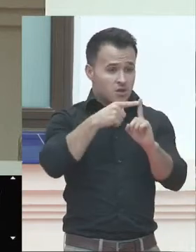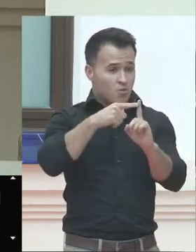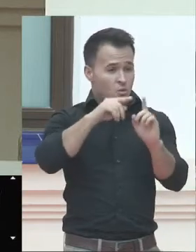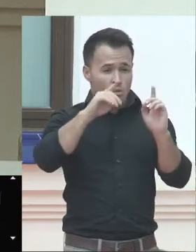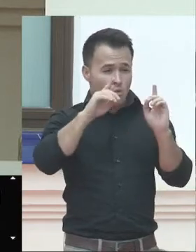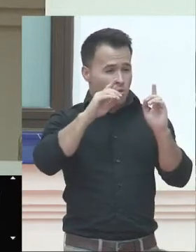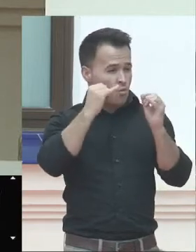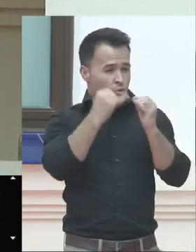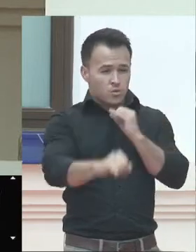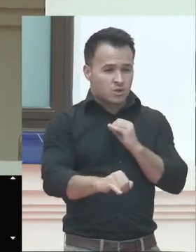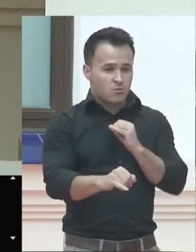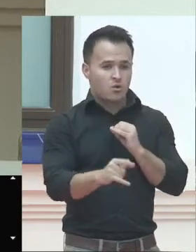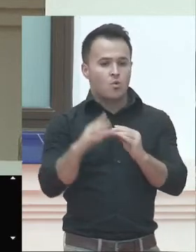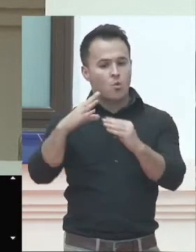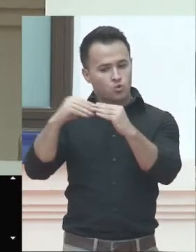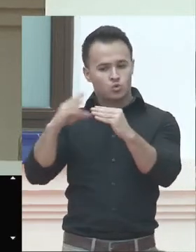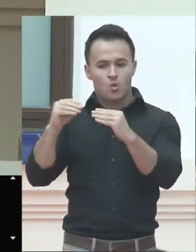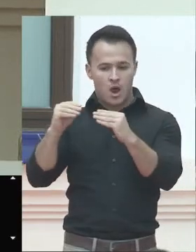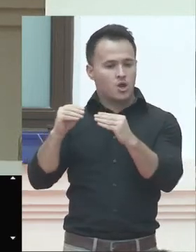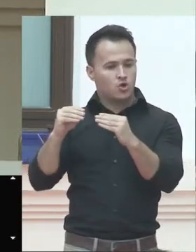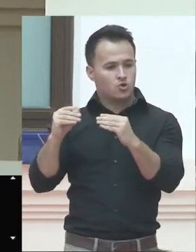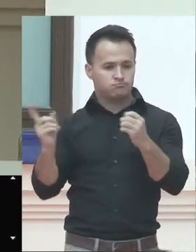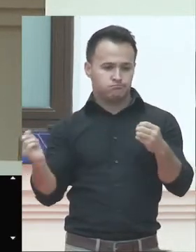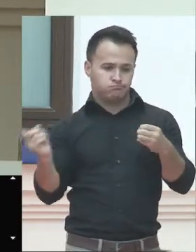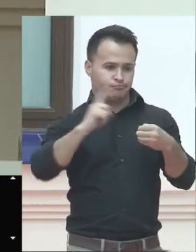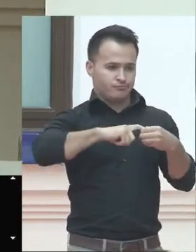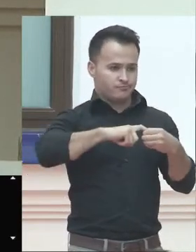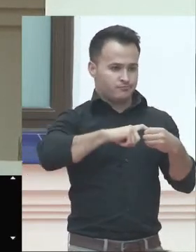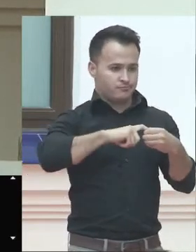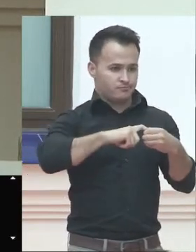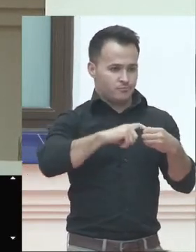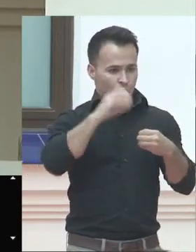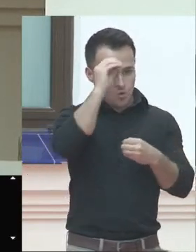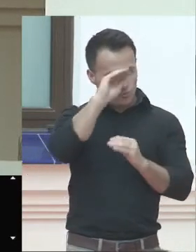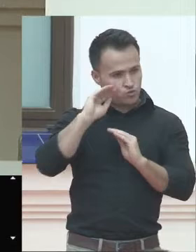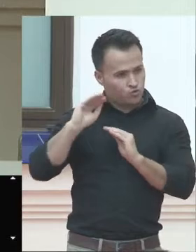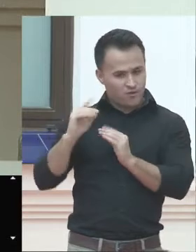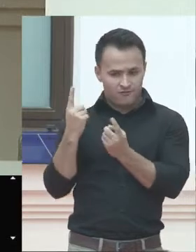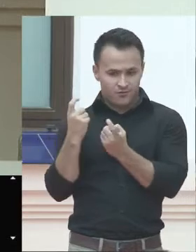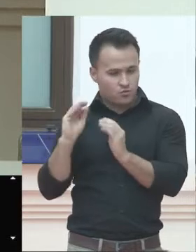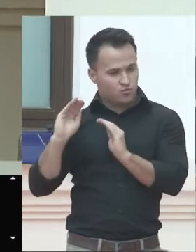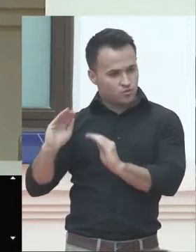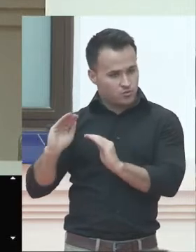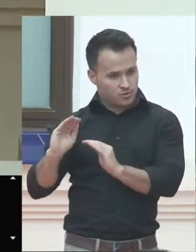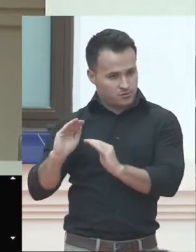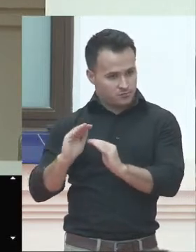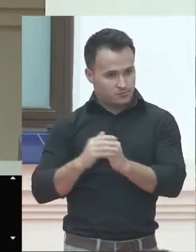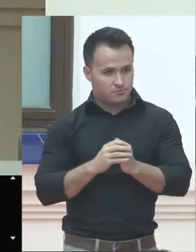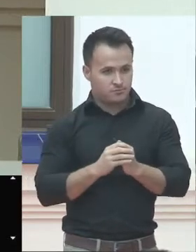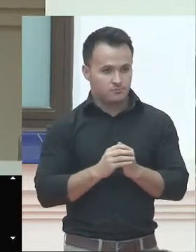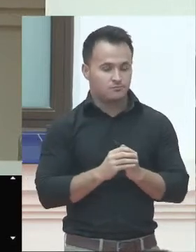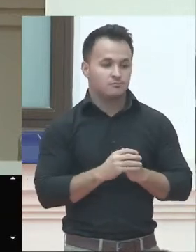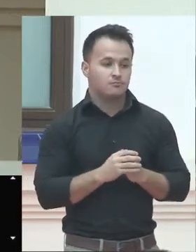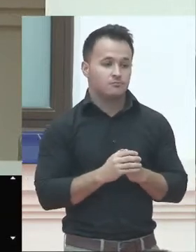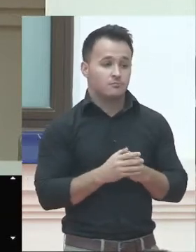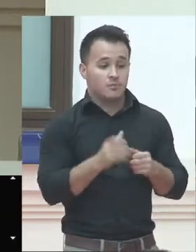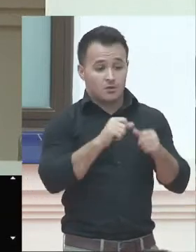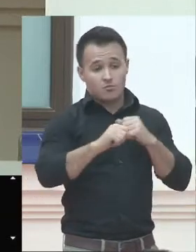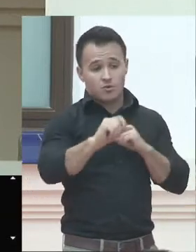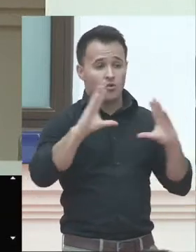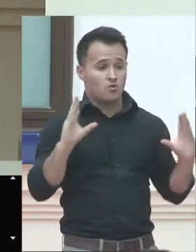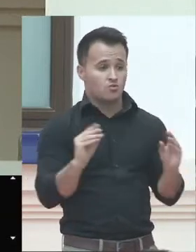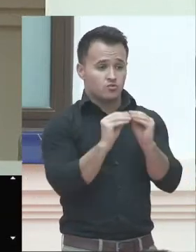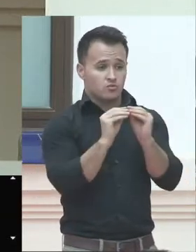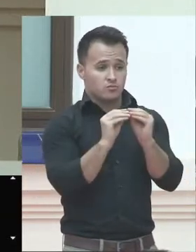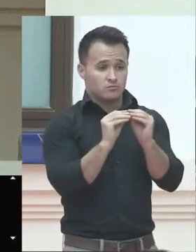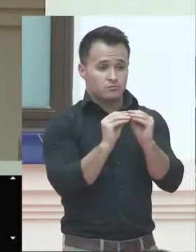al usuario, no lo que nosotros creemos que puede ser lo que resulte útil. A partir de ahí seguramente llegaremos como conclusión a